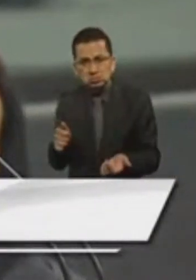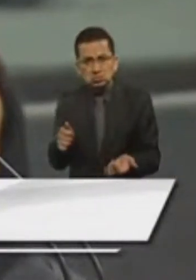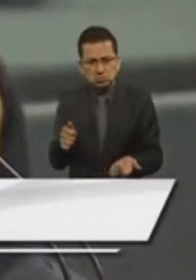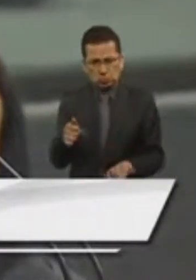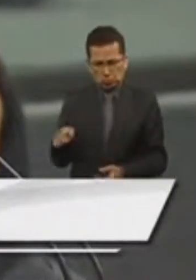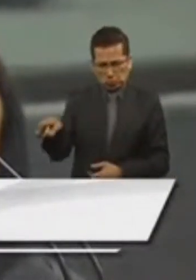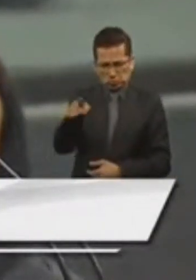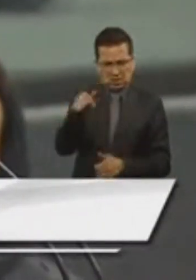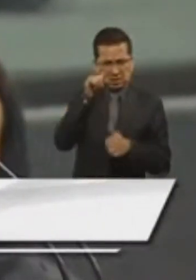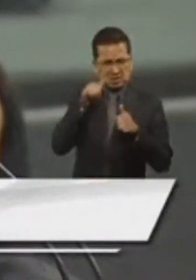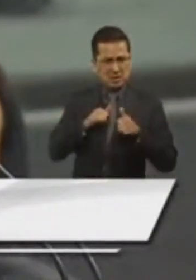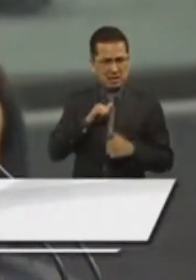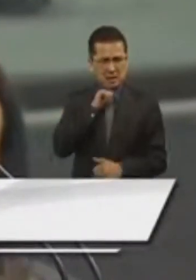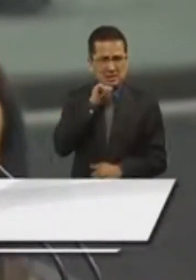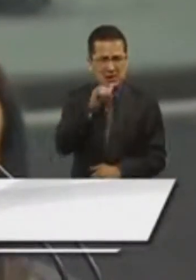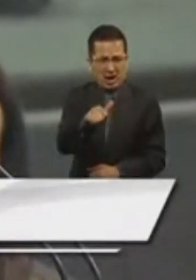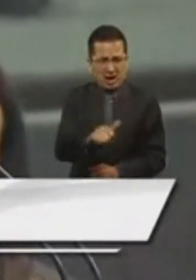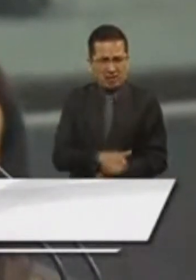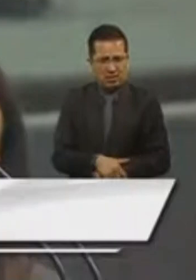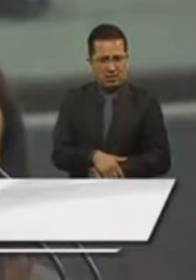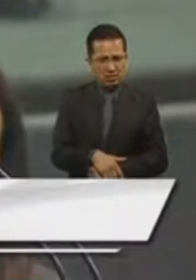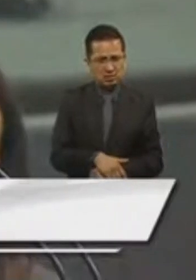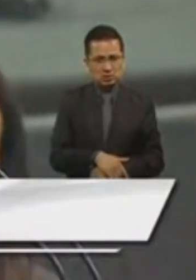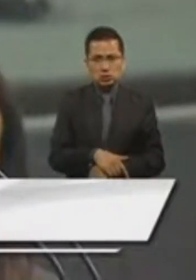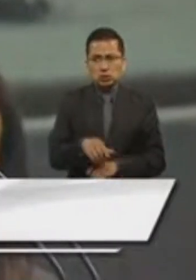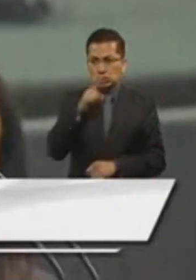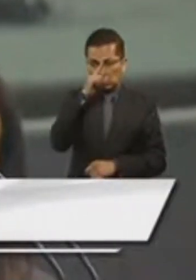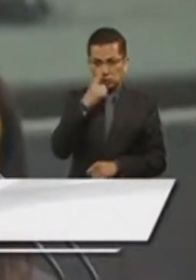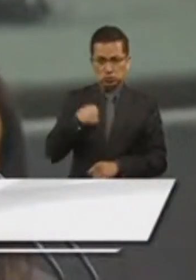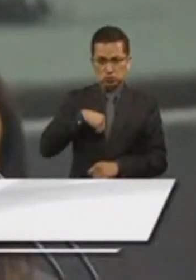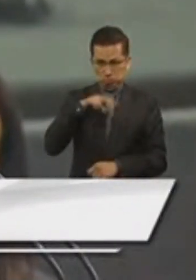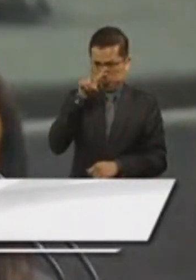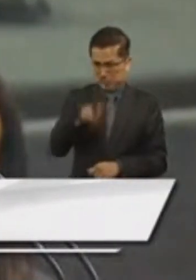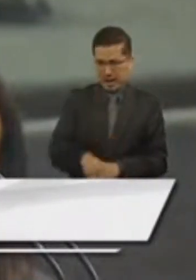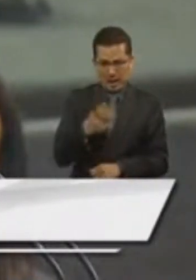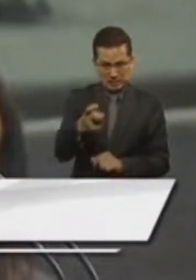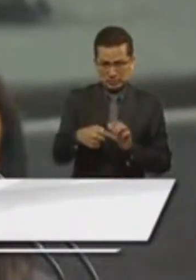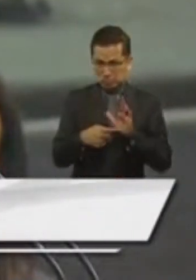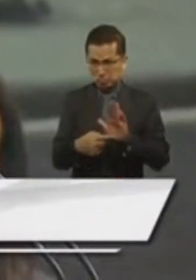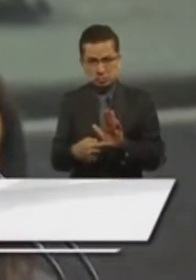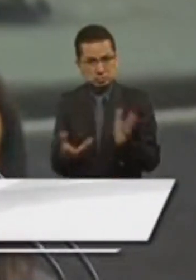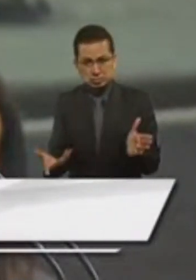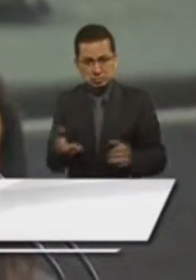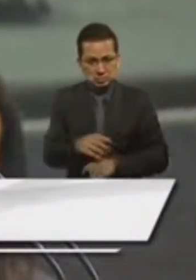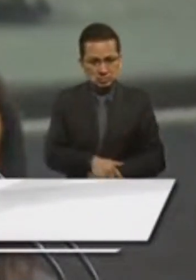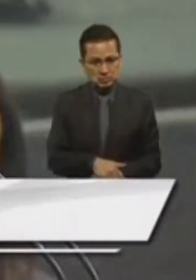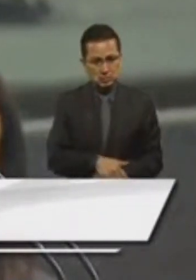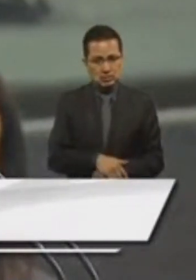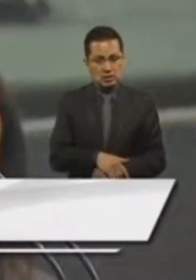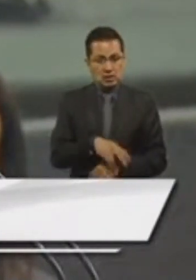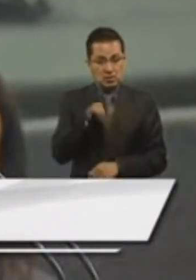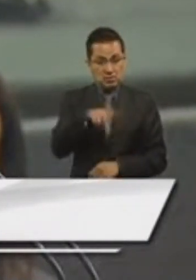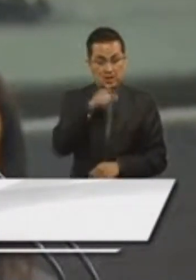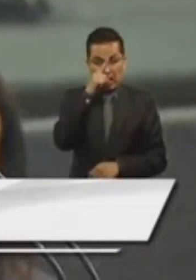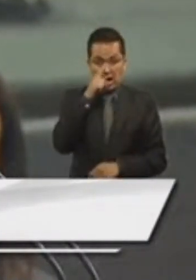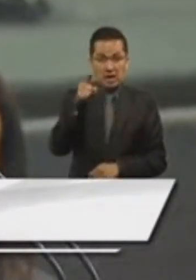Escuchen a los pollos inocentes del agravio y del rencor.